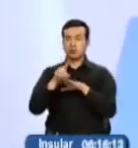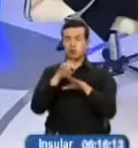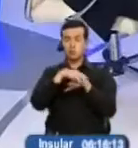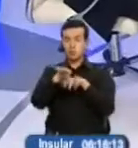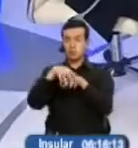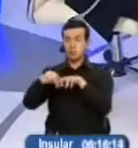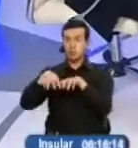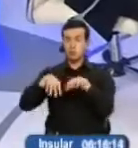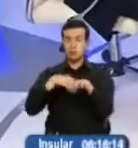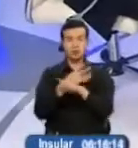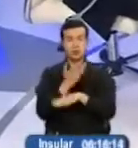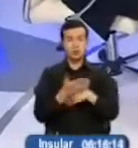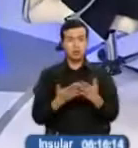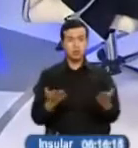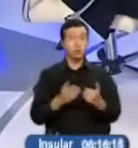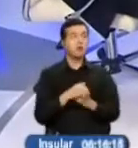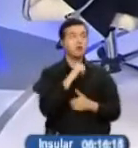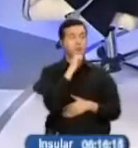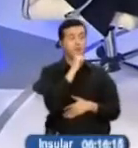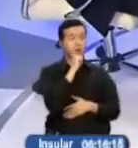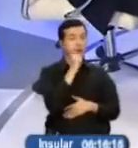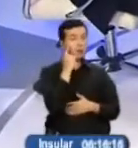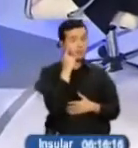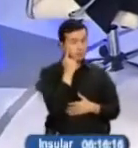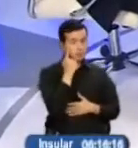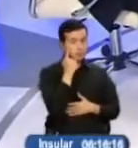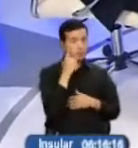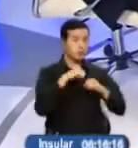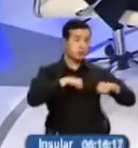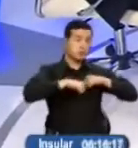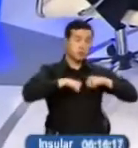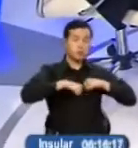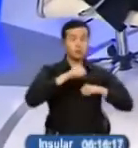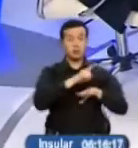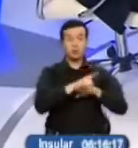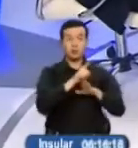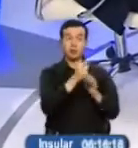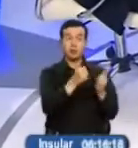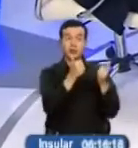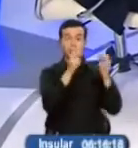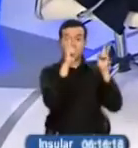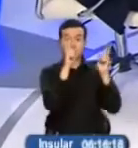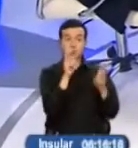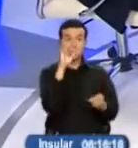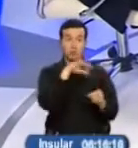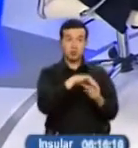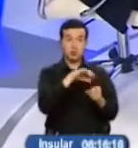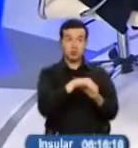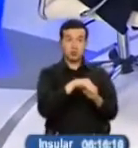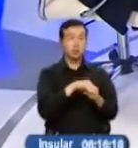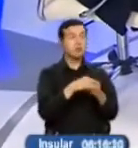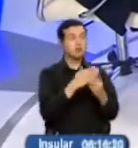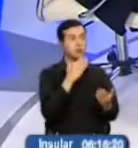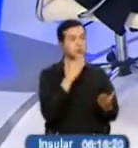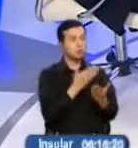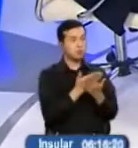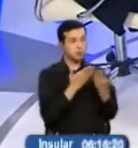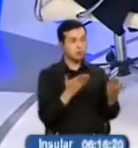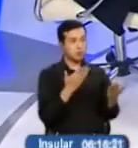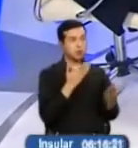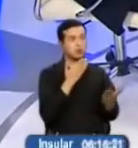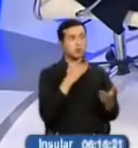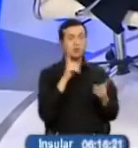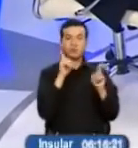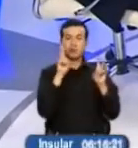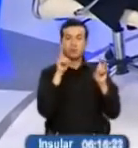Bueno, ahora falta eso nos permite. Ahora falta probar qué eficientes son esas directivas en términos de voto. Paola, así es. Paola Pavón, muchas gracias.